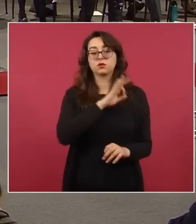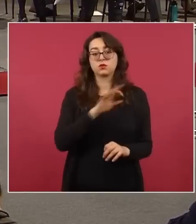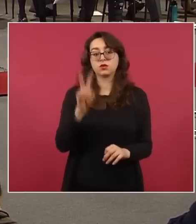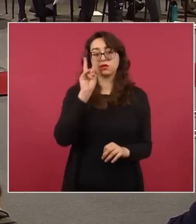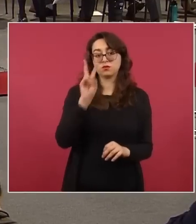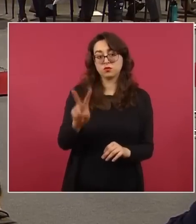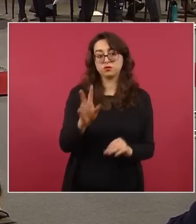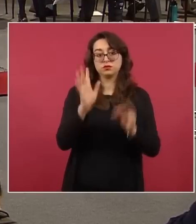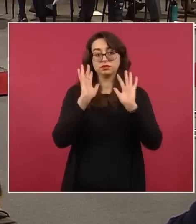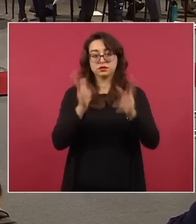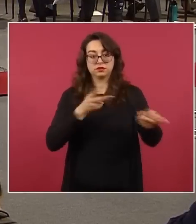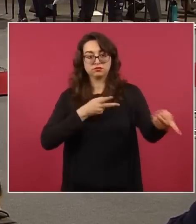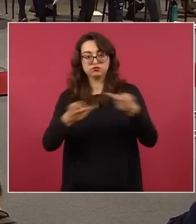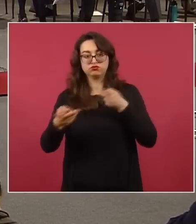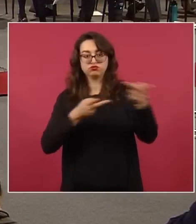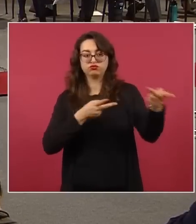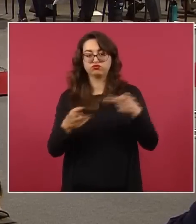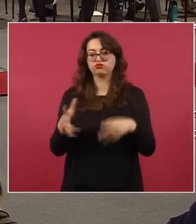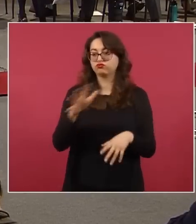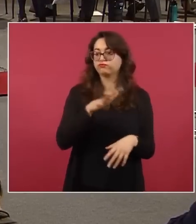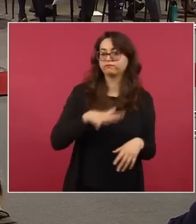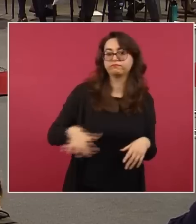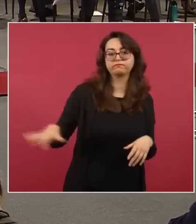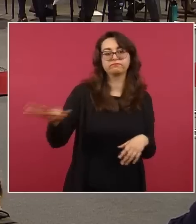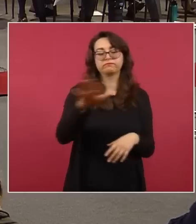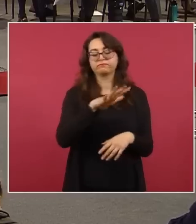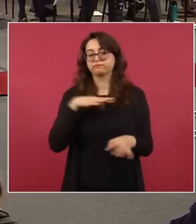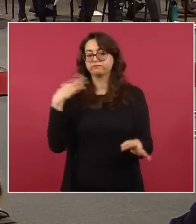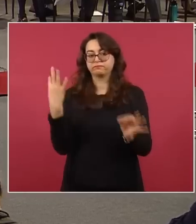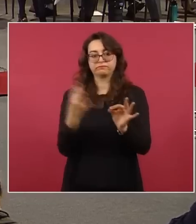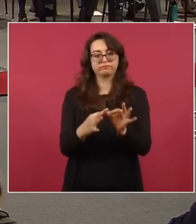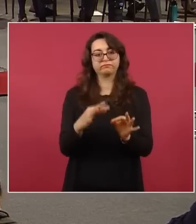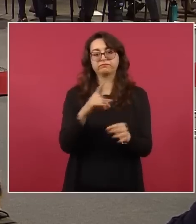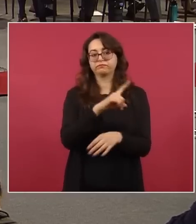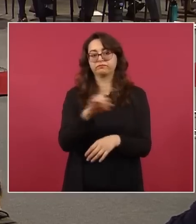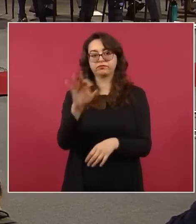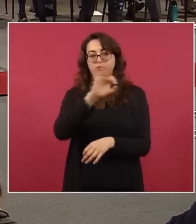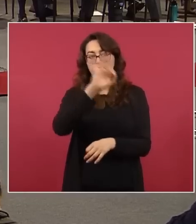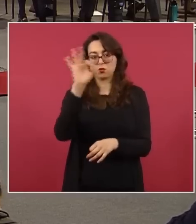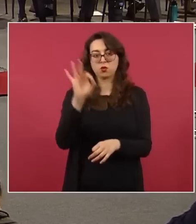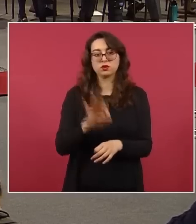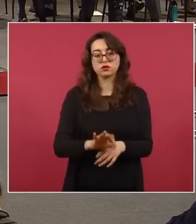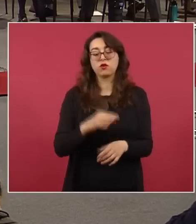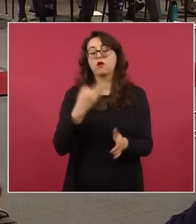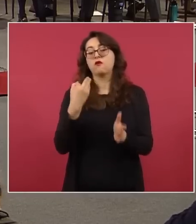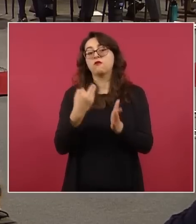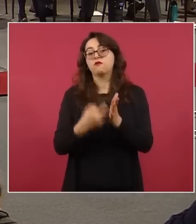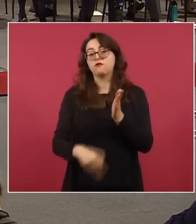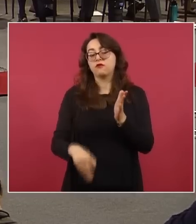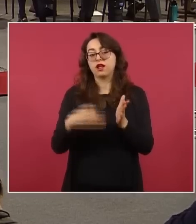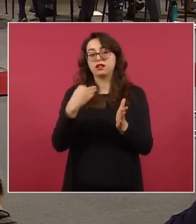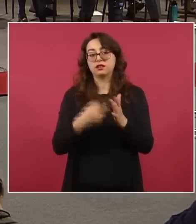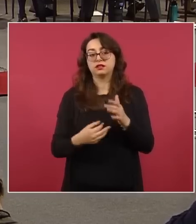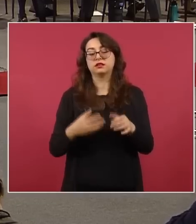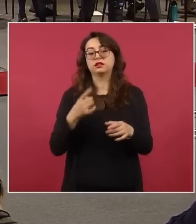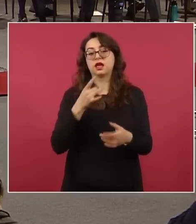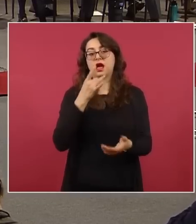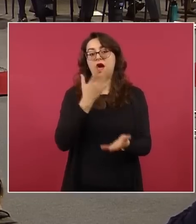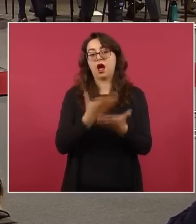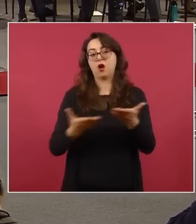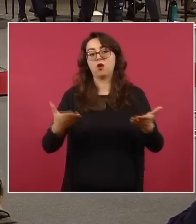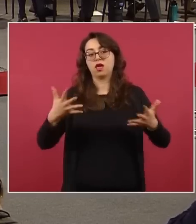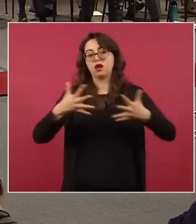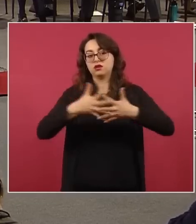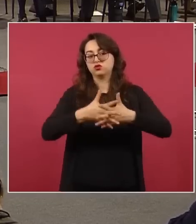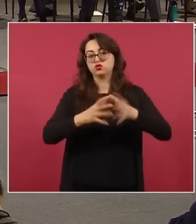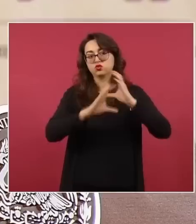su obra civil a un nivel 100% y estamos en la fase de los montajes de los trabes es la